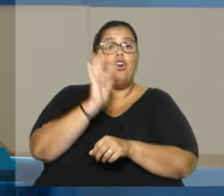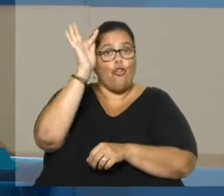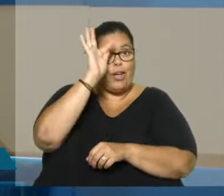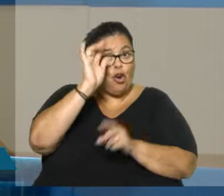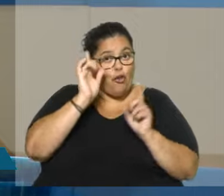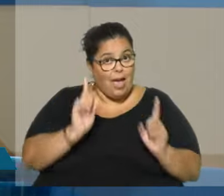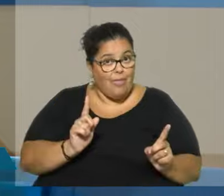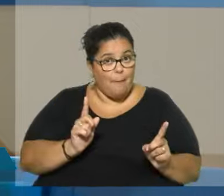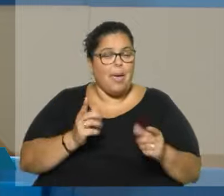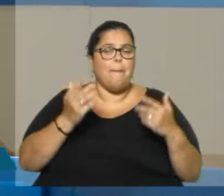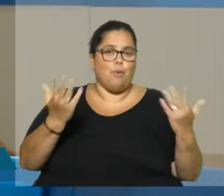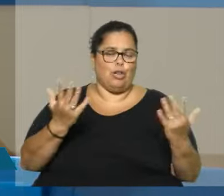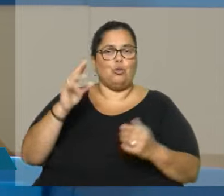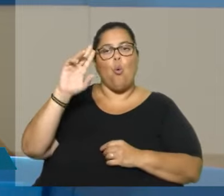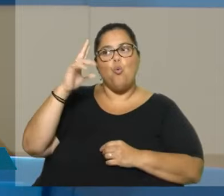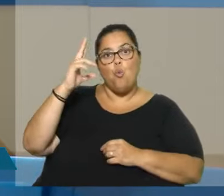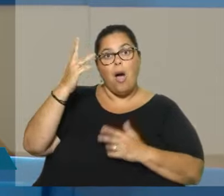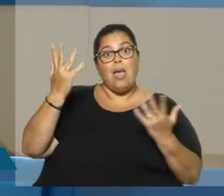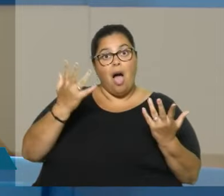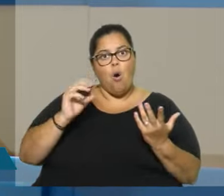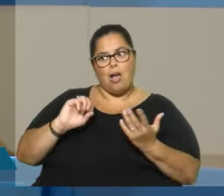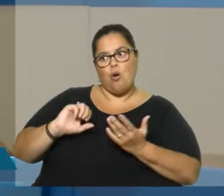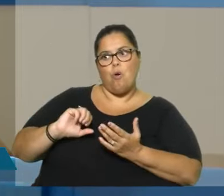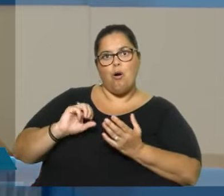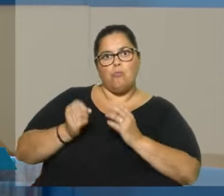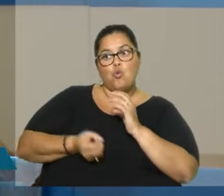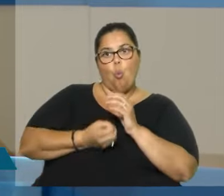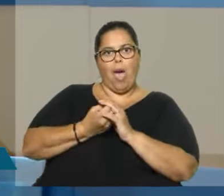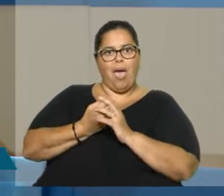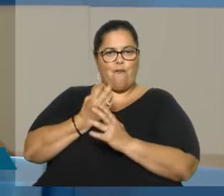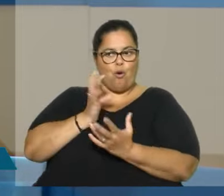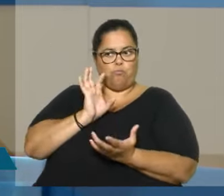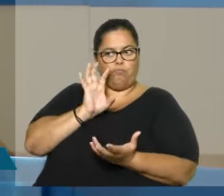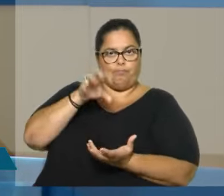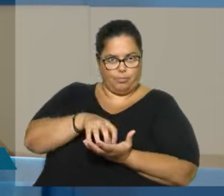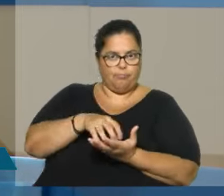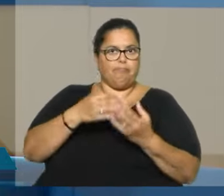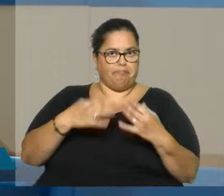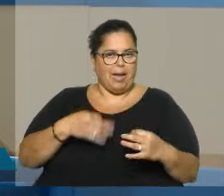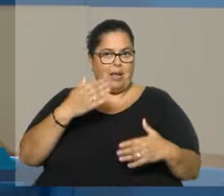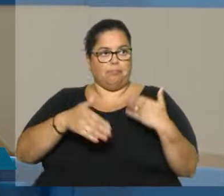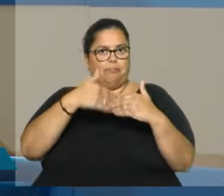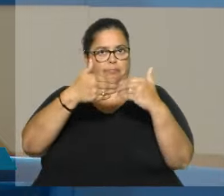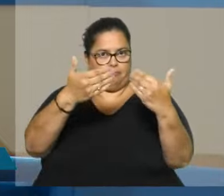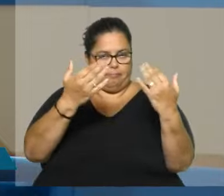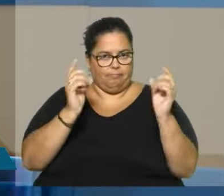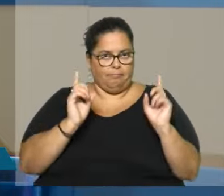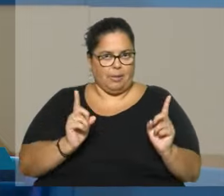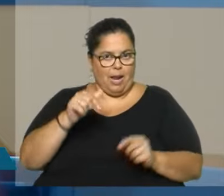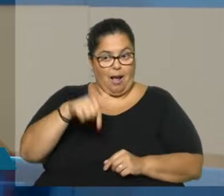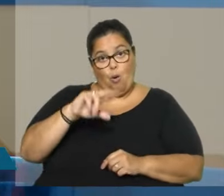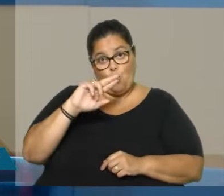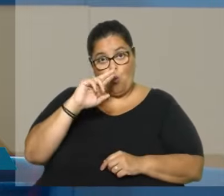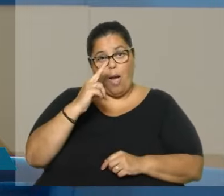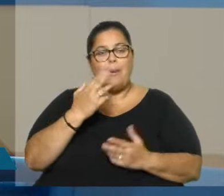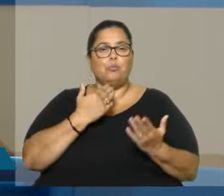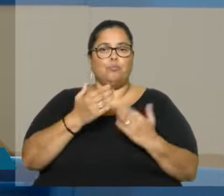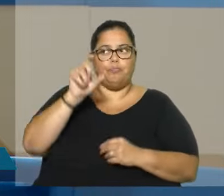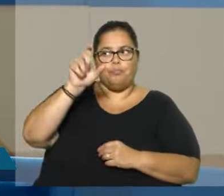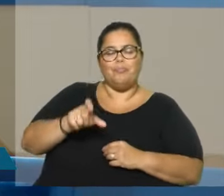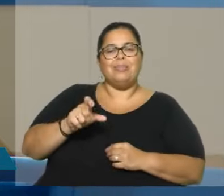este Uruguay se va posicionando en esos temas en los parques tecnológicos etcétera vamos a escuchar a la embajadora de Estados